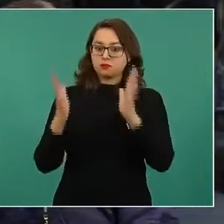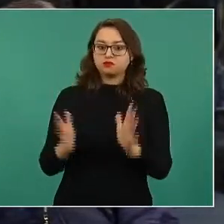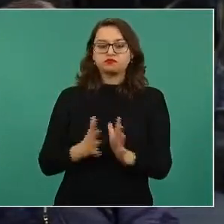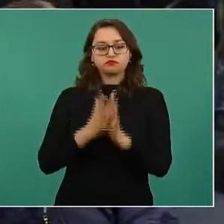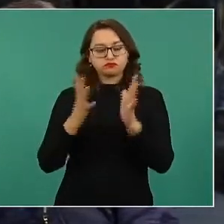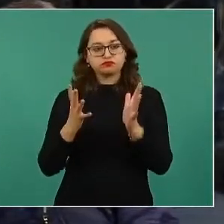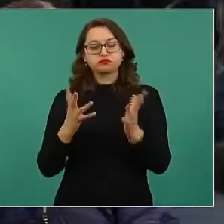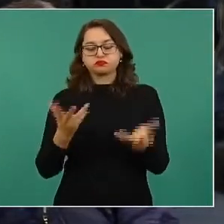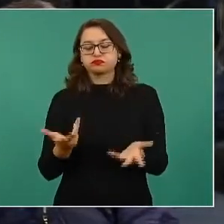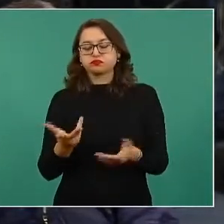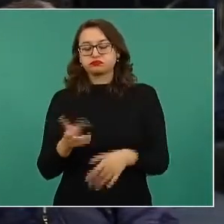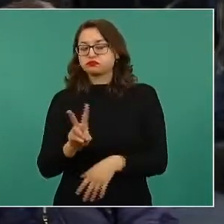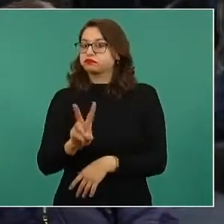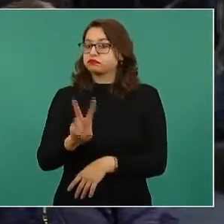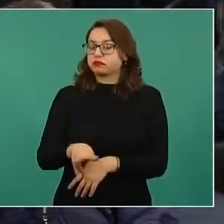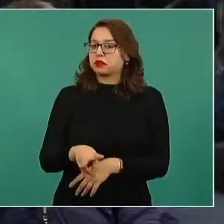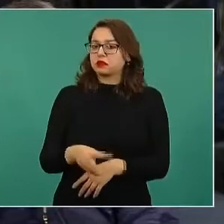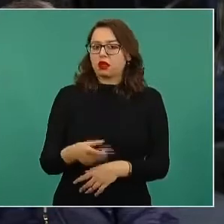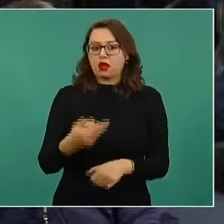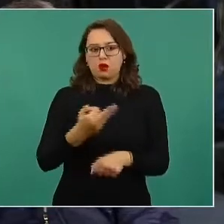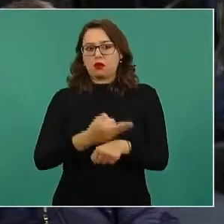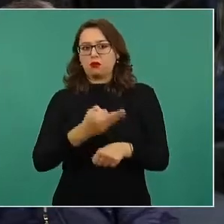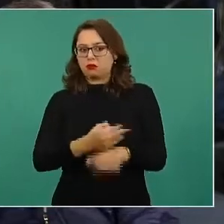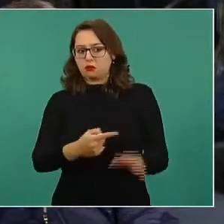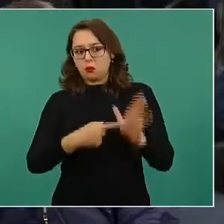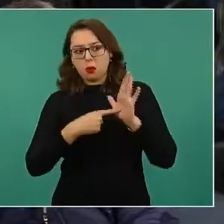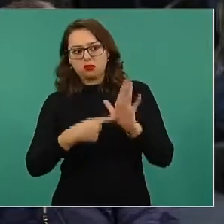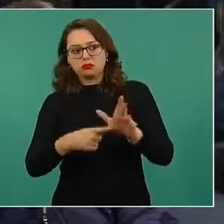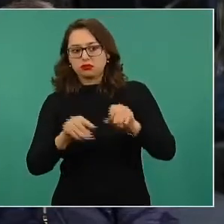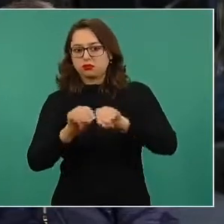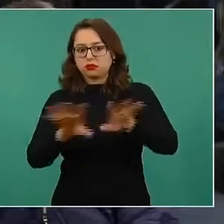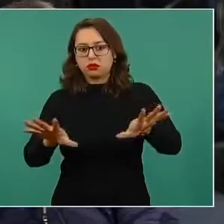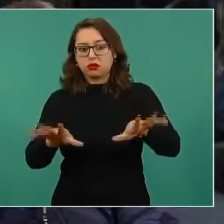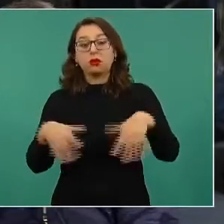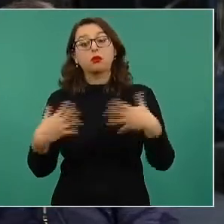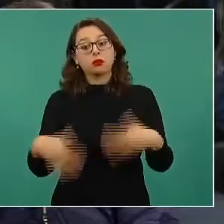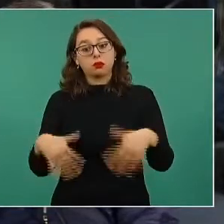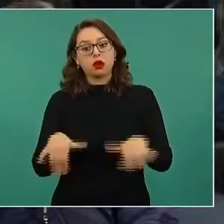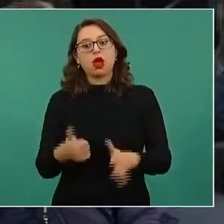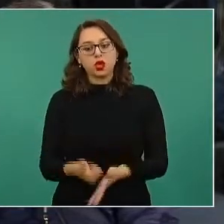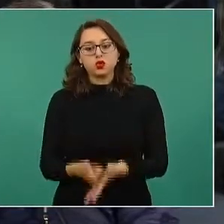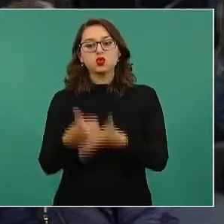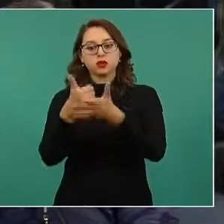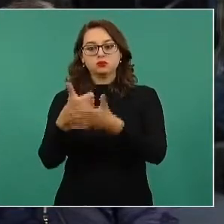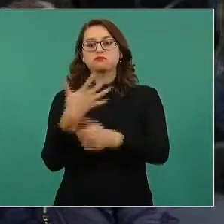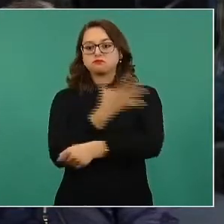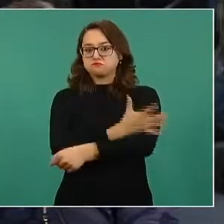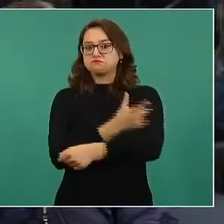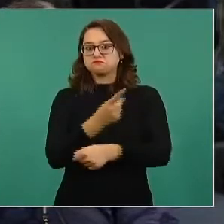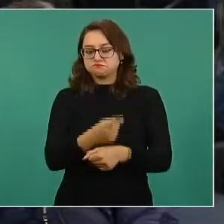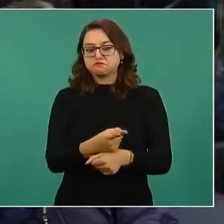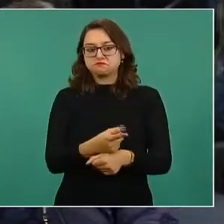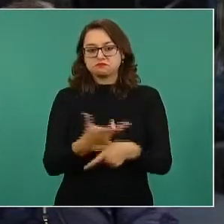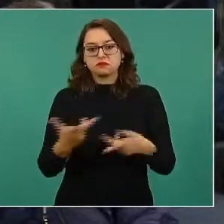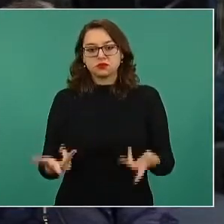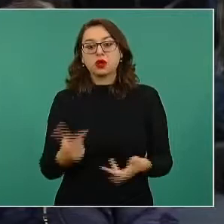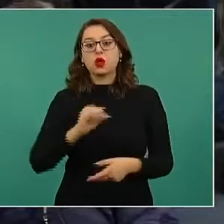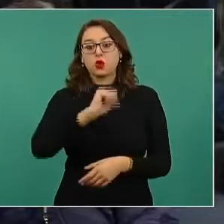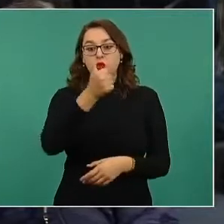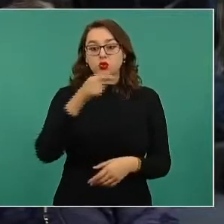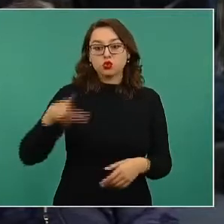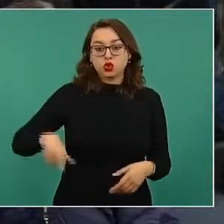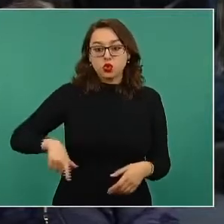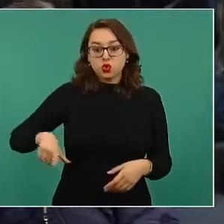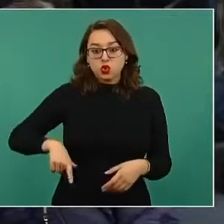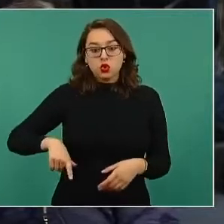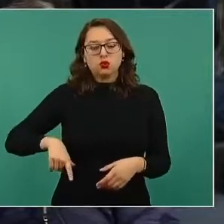Cuarta Transformación y ayuda precisamente a otros gobiernos, seguramente, para que tomen sus medidas